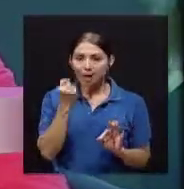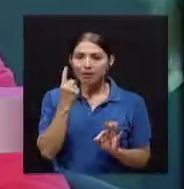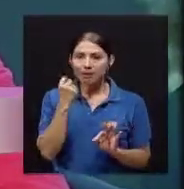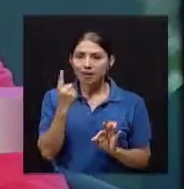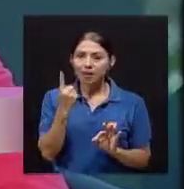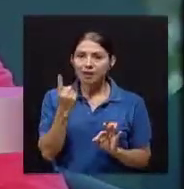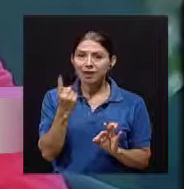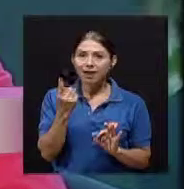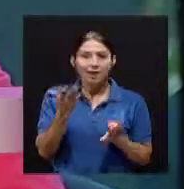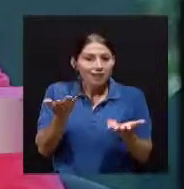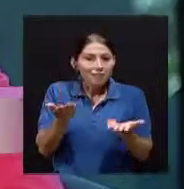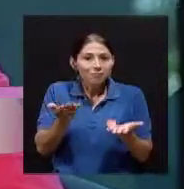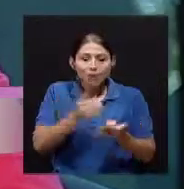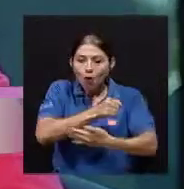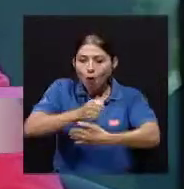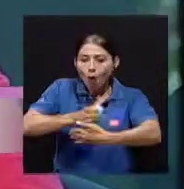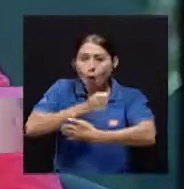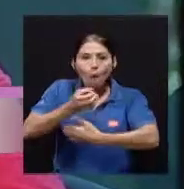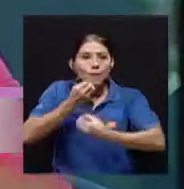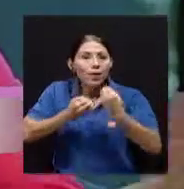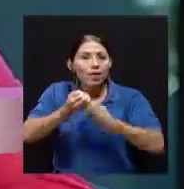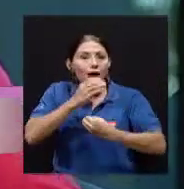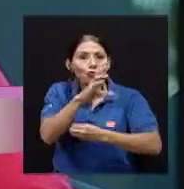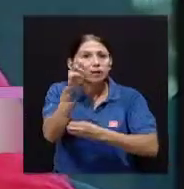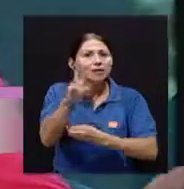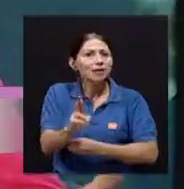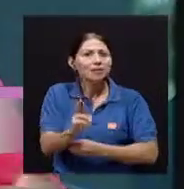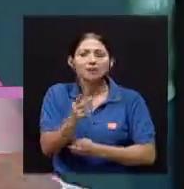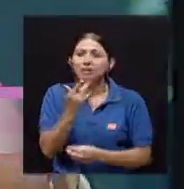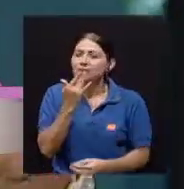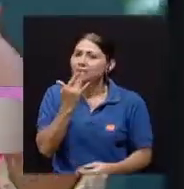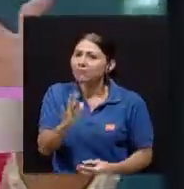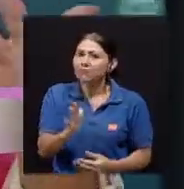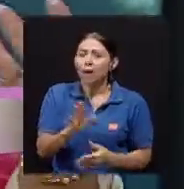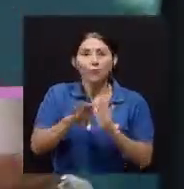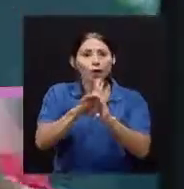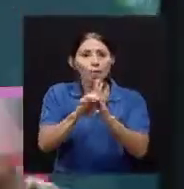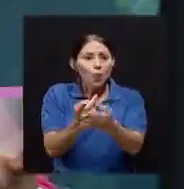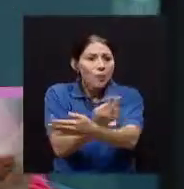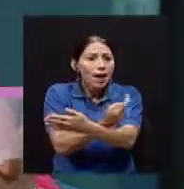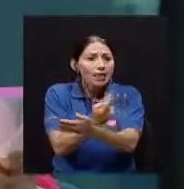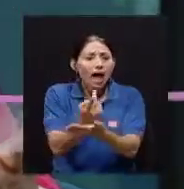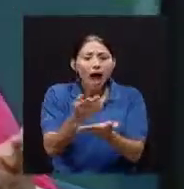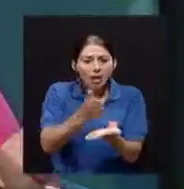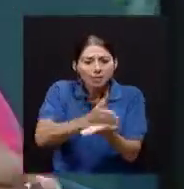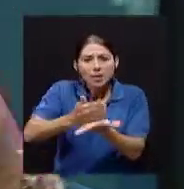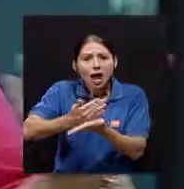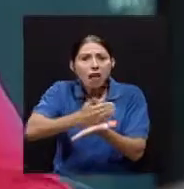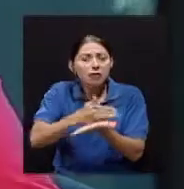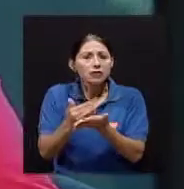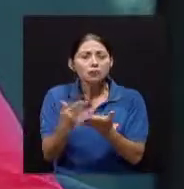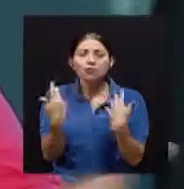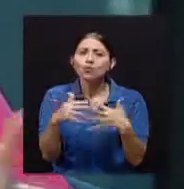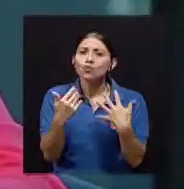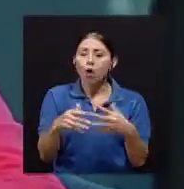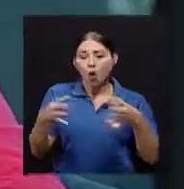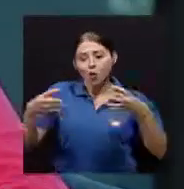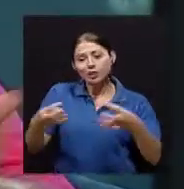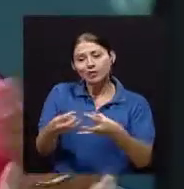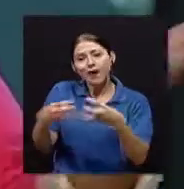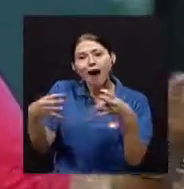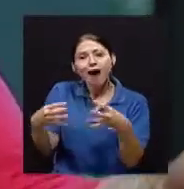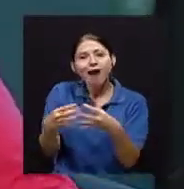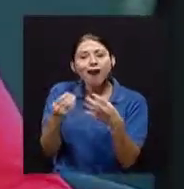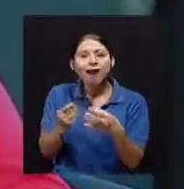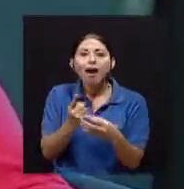nuestra cocina costarricense, de picadillos de vegetales riquísimos, o sea, de volver a una ensaladita rica con